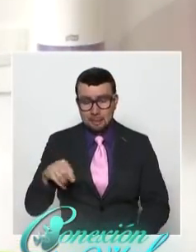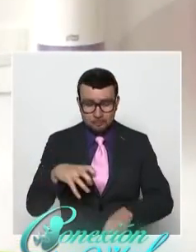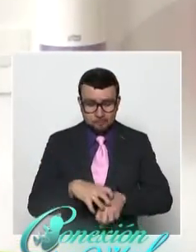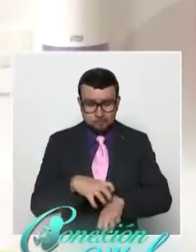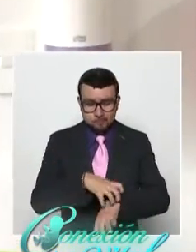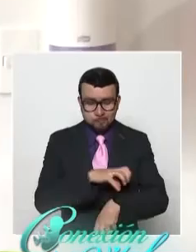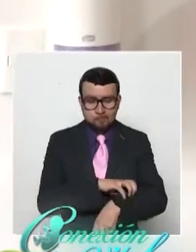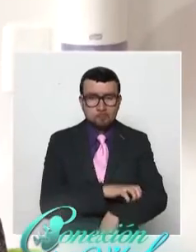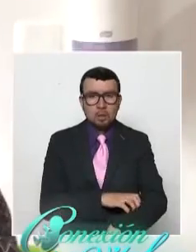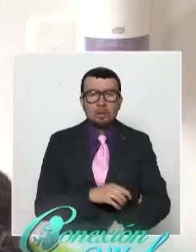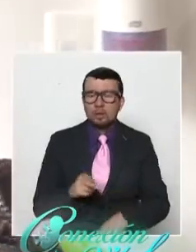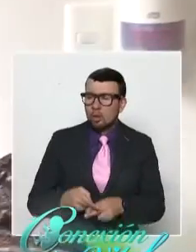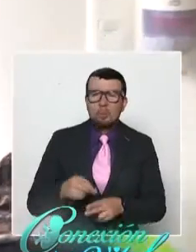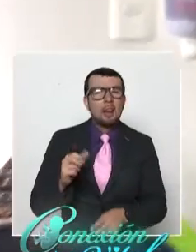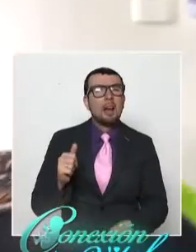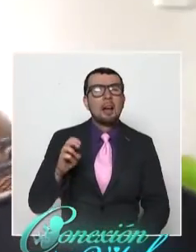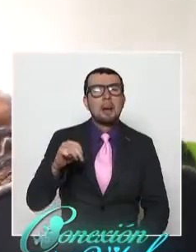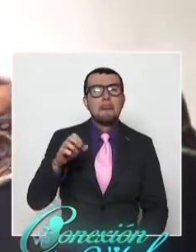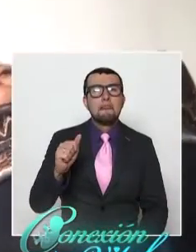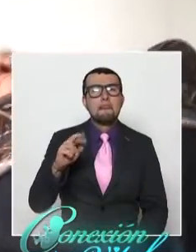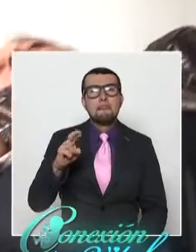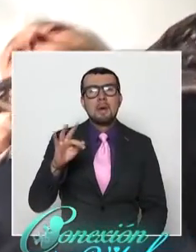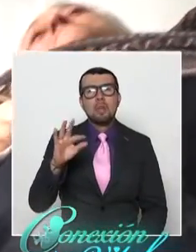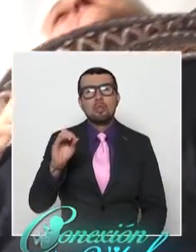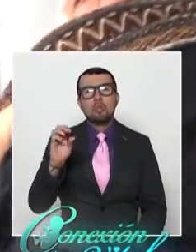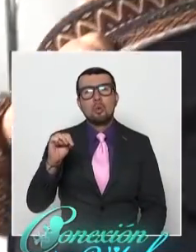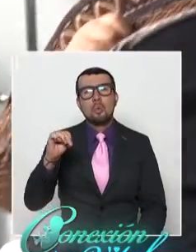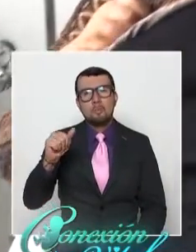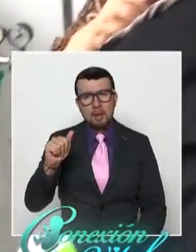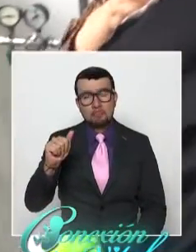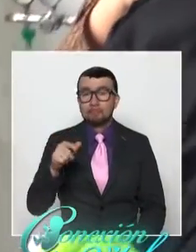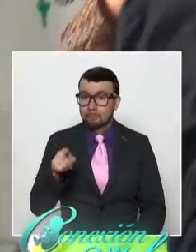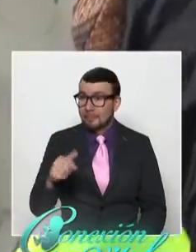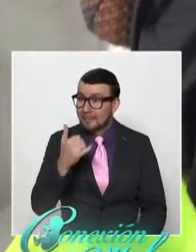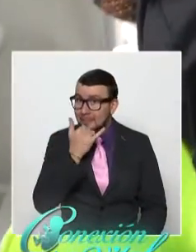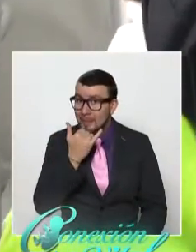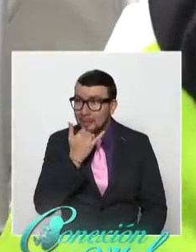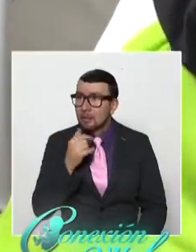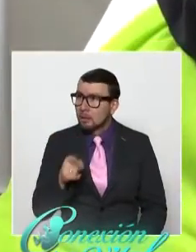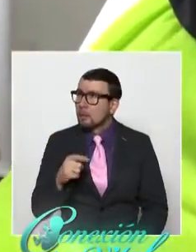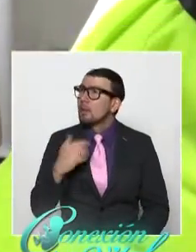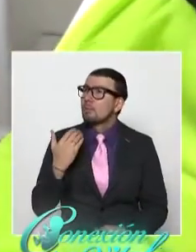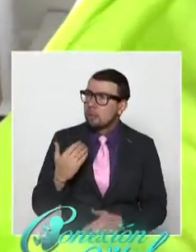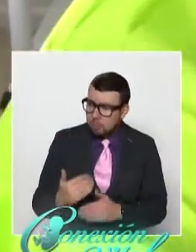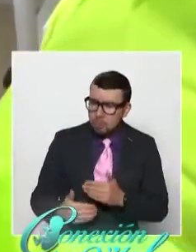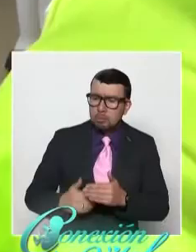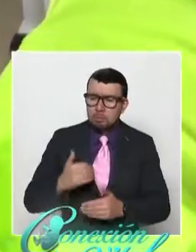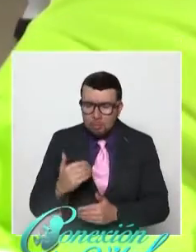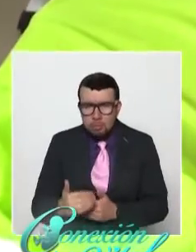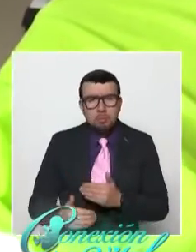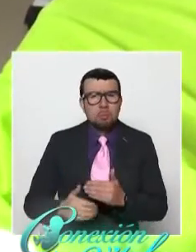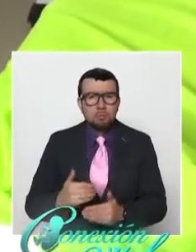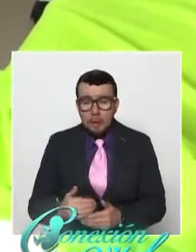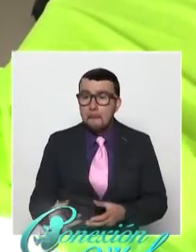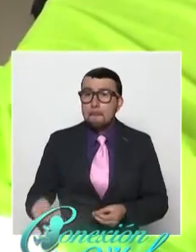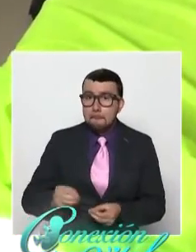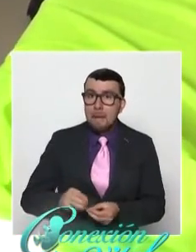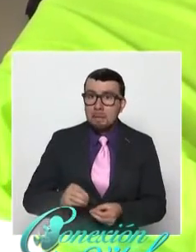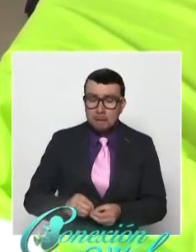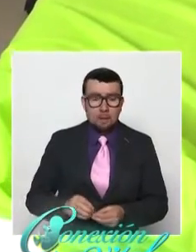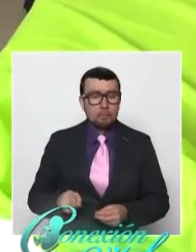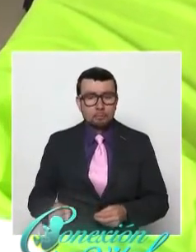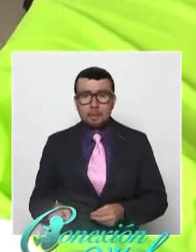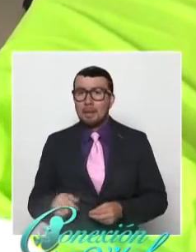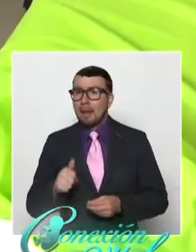la señora tiene en este momento, y esas amartomas pues han venido confluyendo y tiene además su